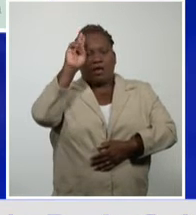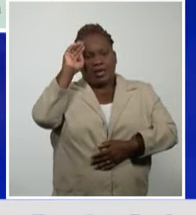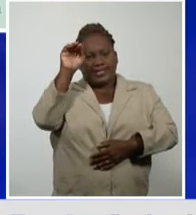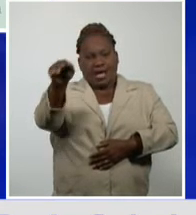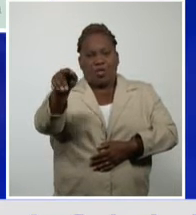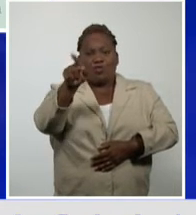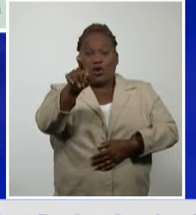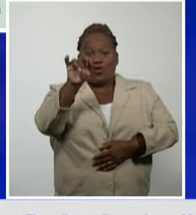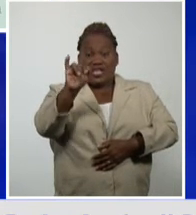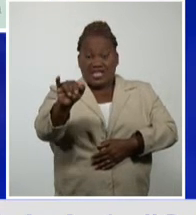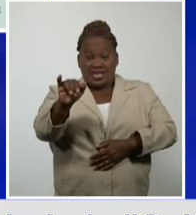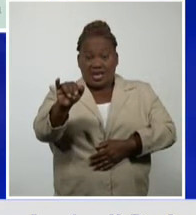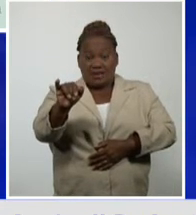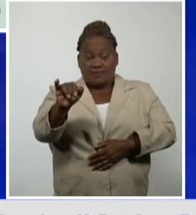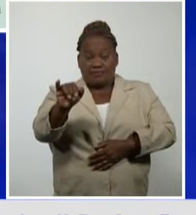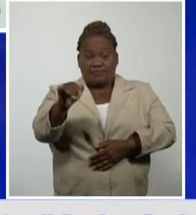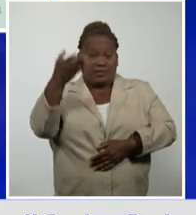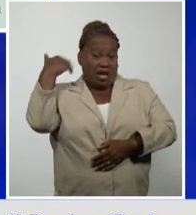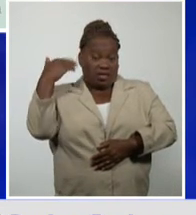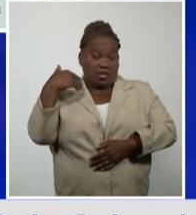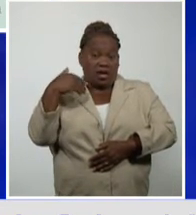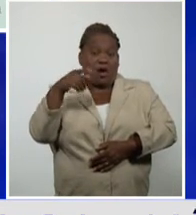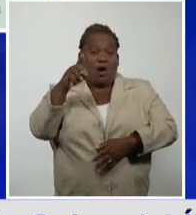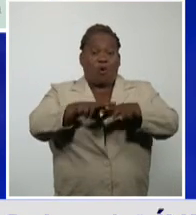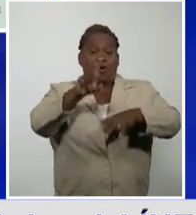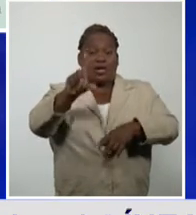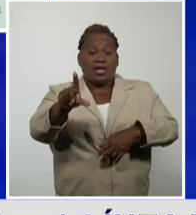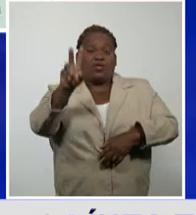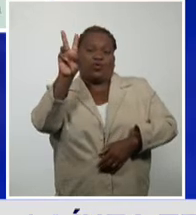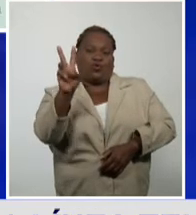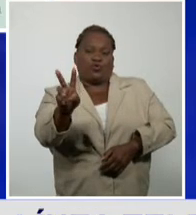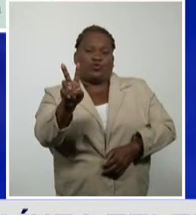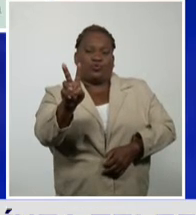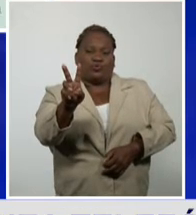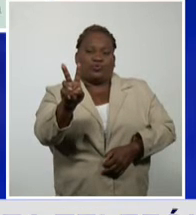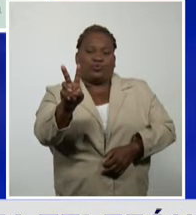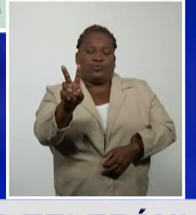16, Holguín 2 de una